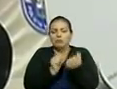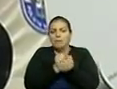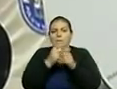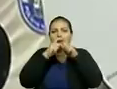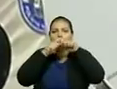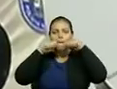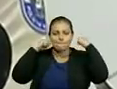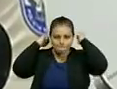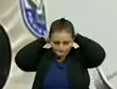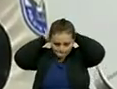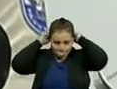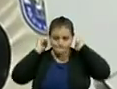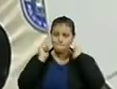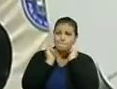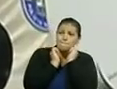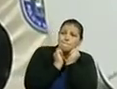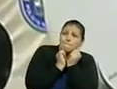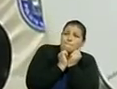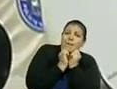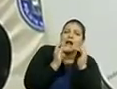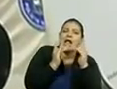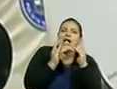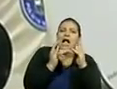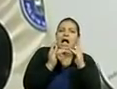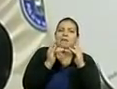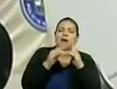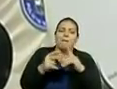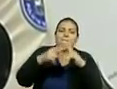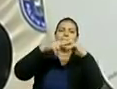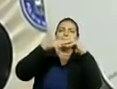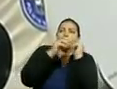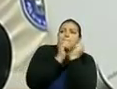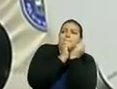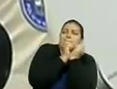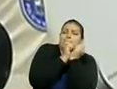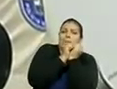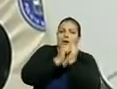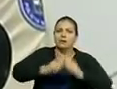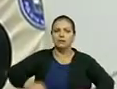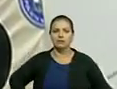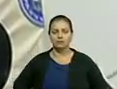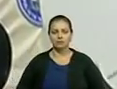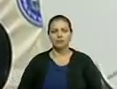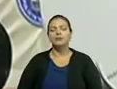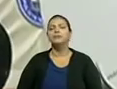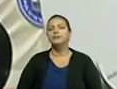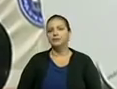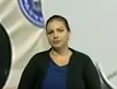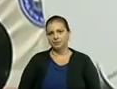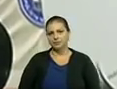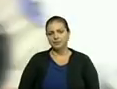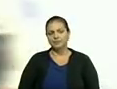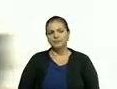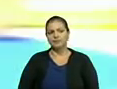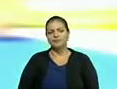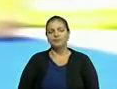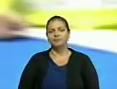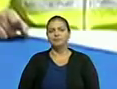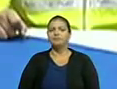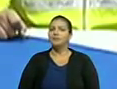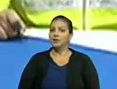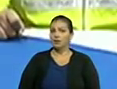familiar, pero alguna persona que vive muy cercano, estaba proporcionando la información acerca de los movimientos de la víctima. La